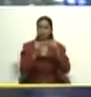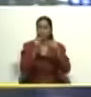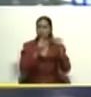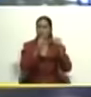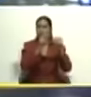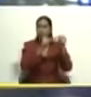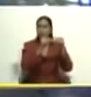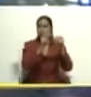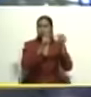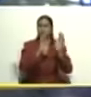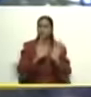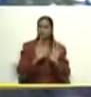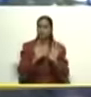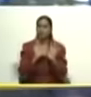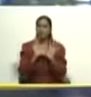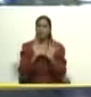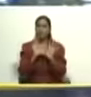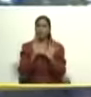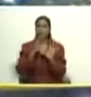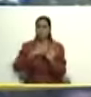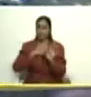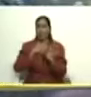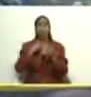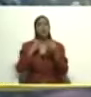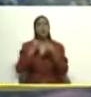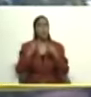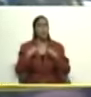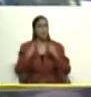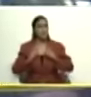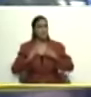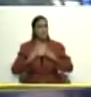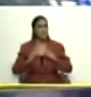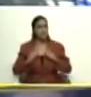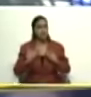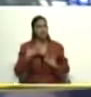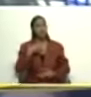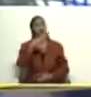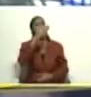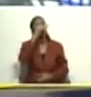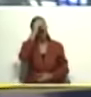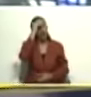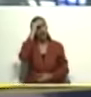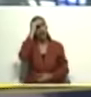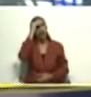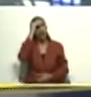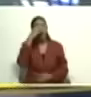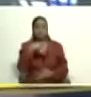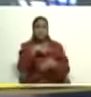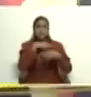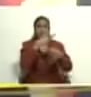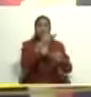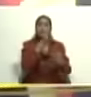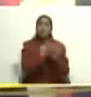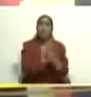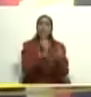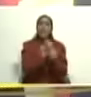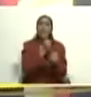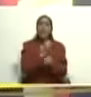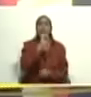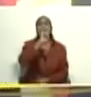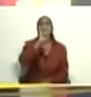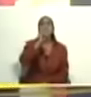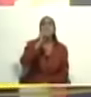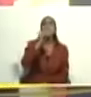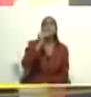y un después con lo que fue mi vida. Ahí quedé impregnado con lo que es la industria, porque ver esa magnitud de obra que se